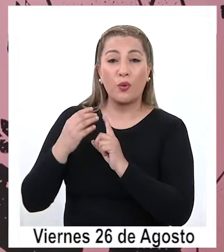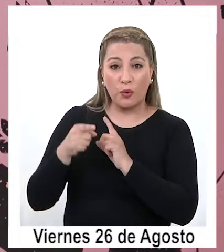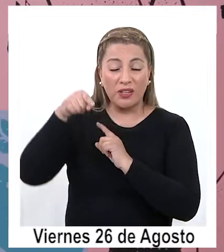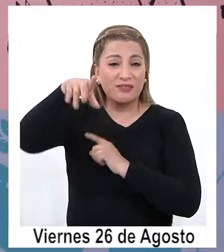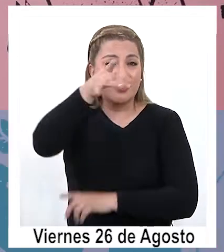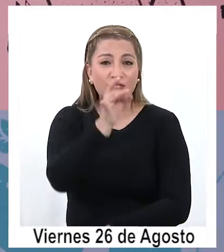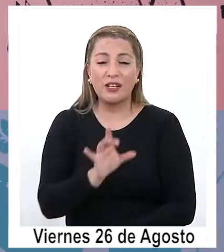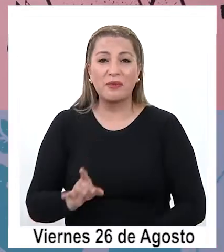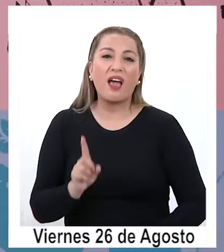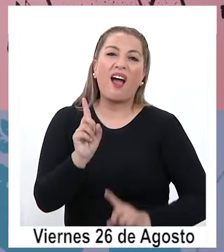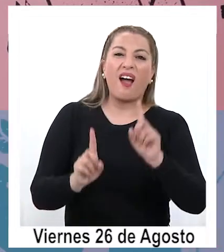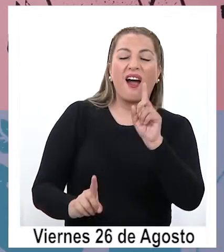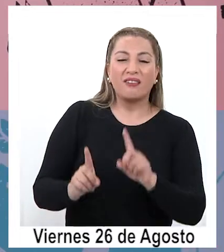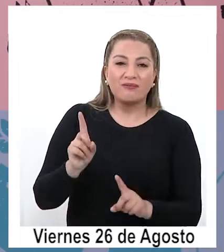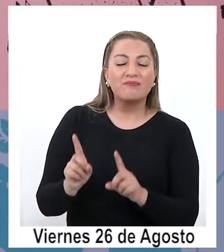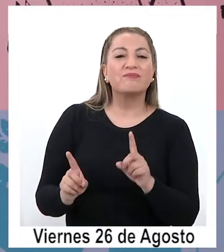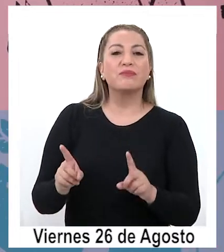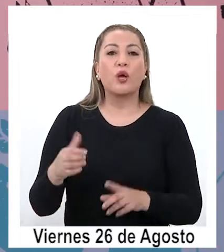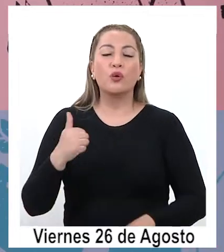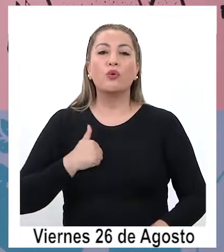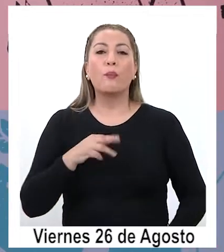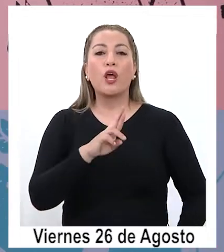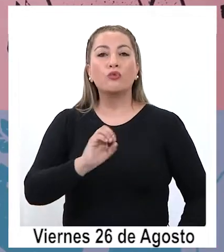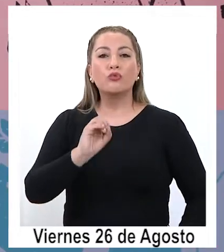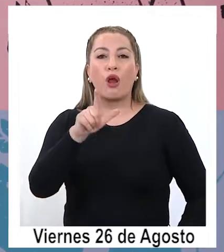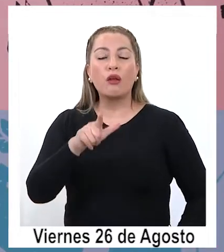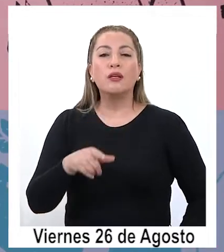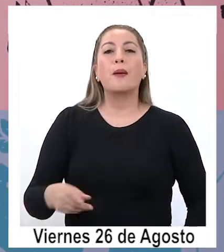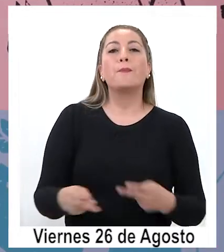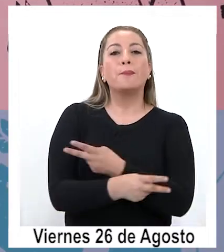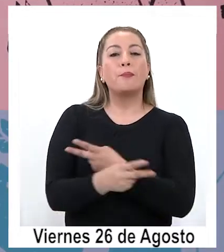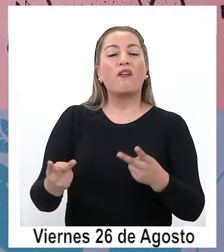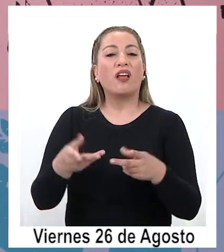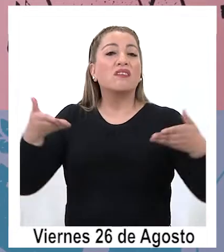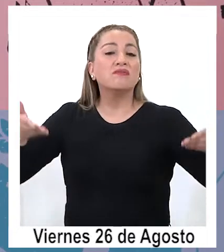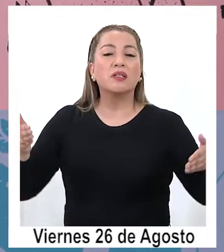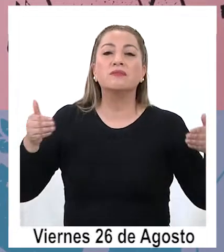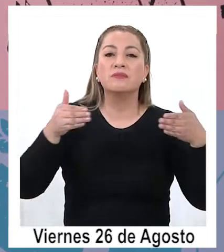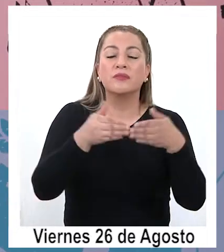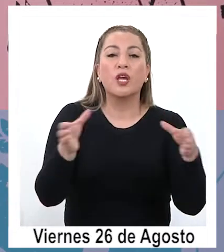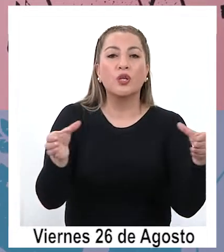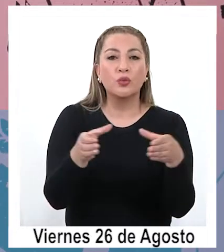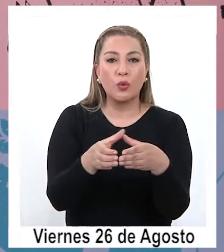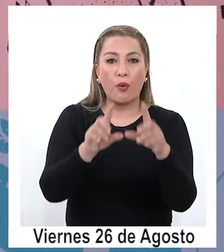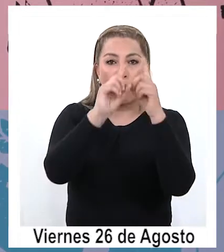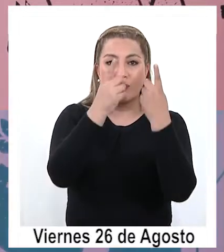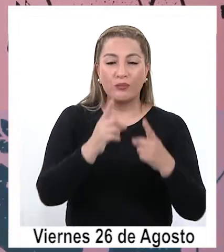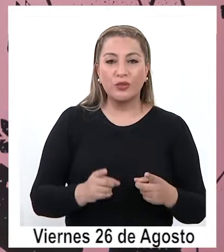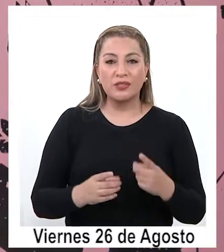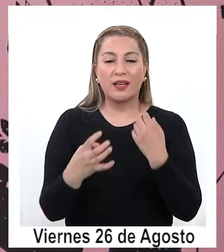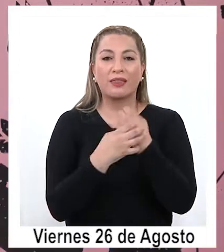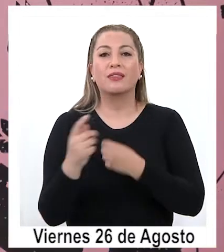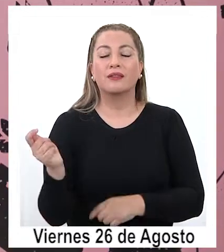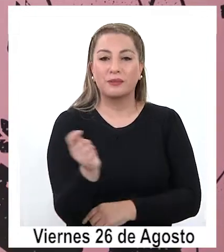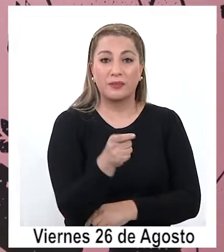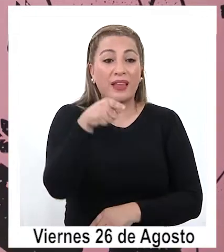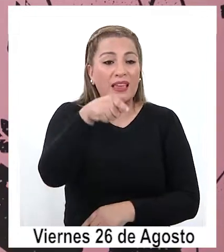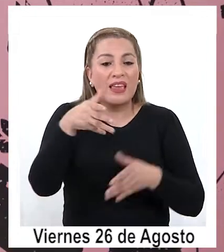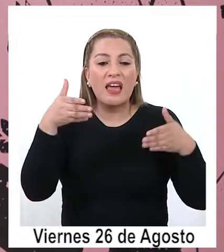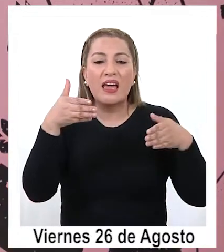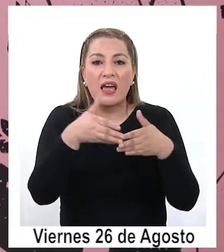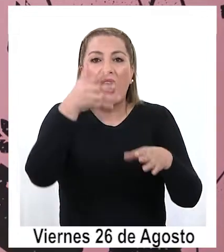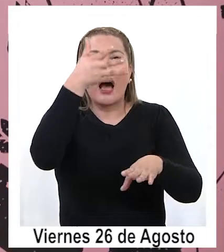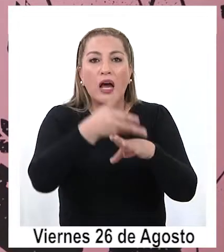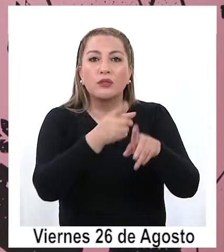sobre todo con aquellas que finalmente cumplen un rol público y ese es el caso de la orquesta regional ahí hay